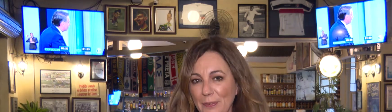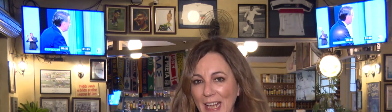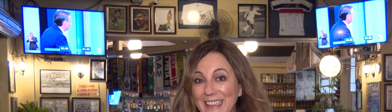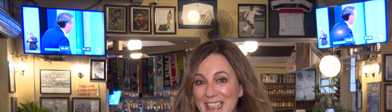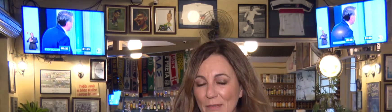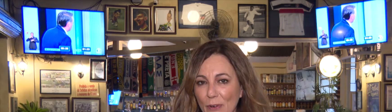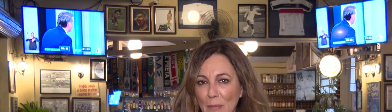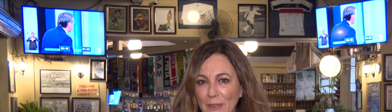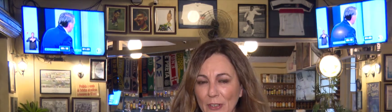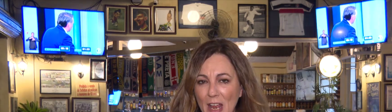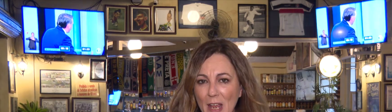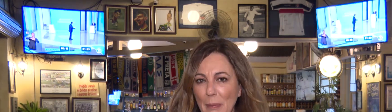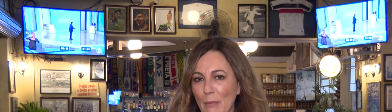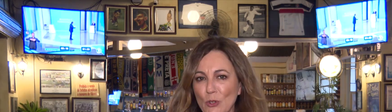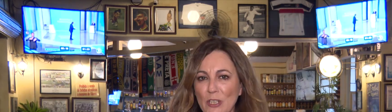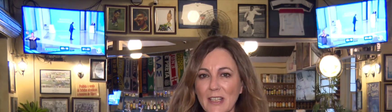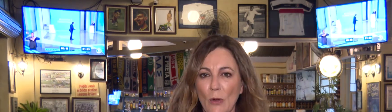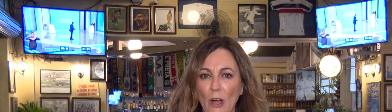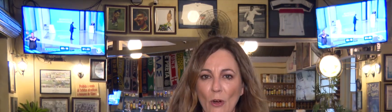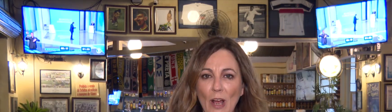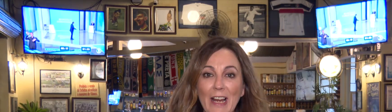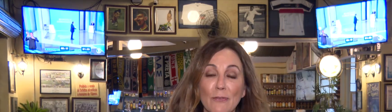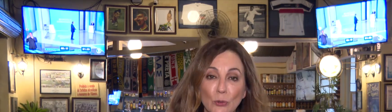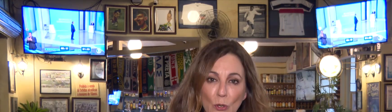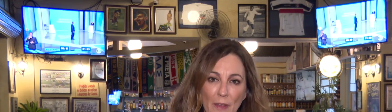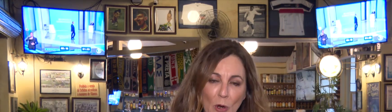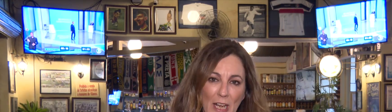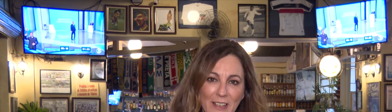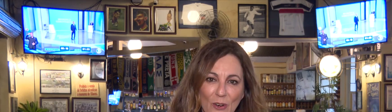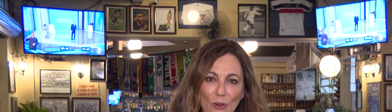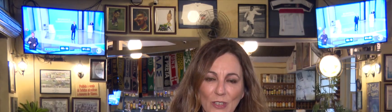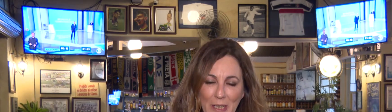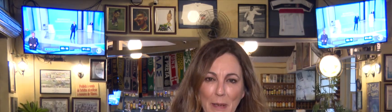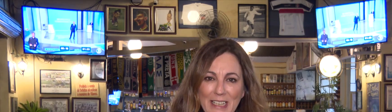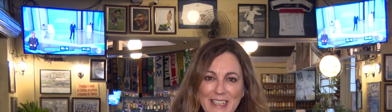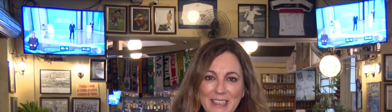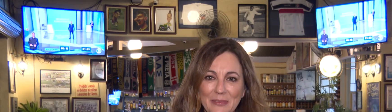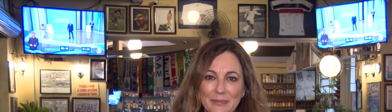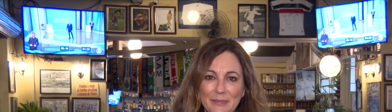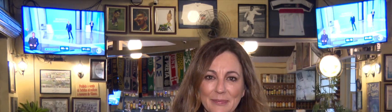violencia y desinformación. Para muchos está en juego el futuro democrático del país.